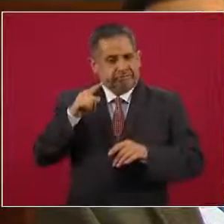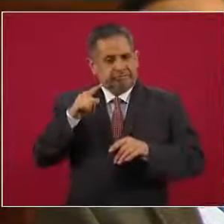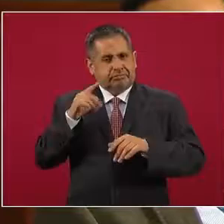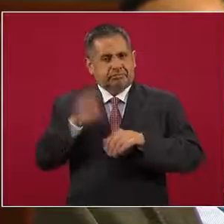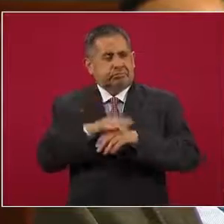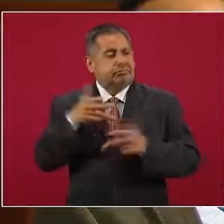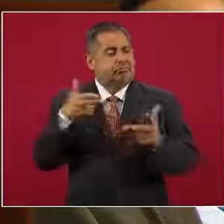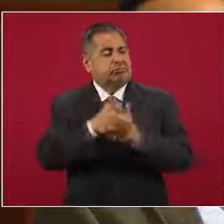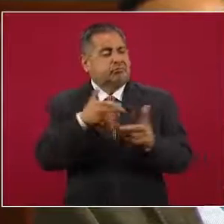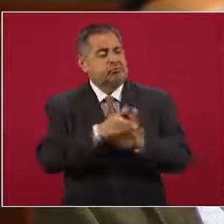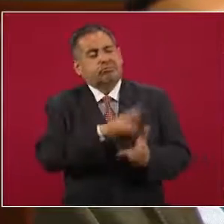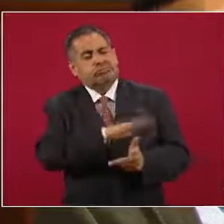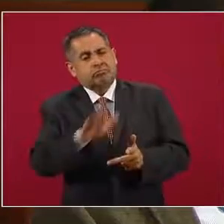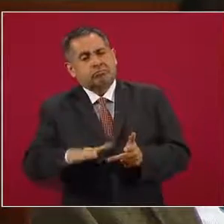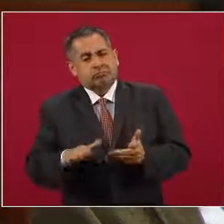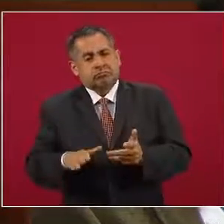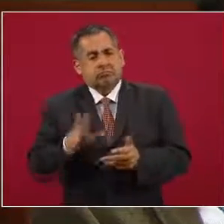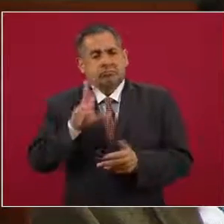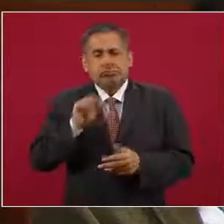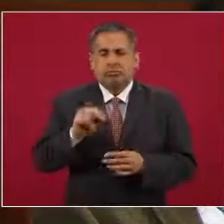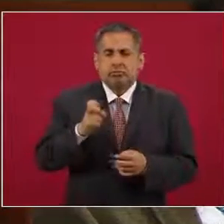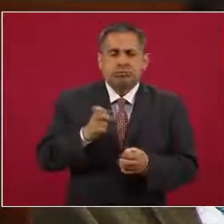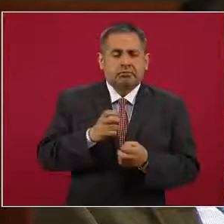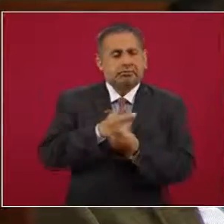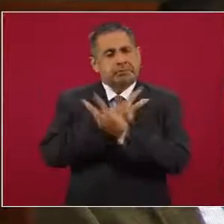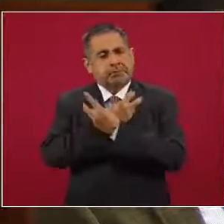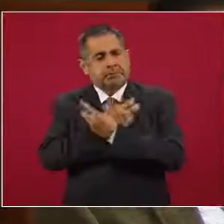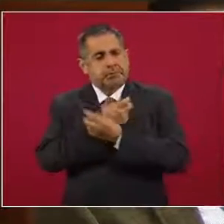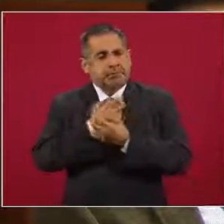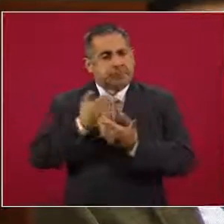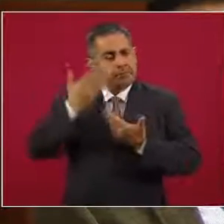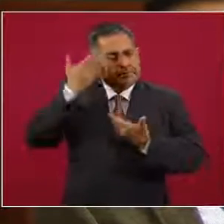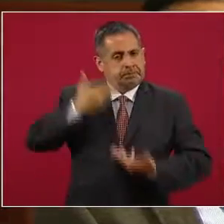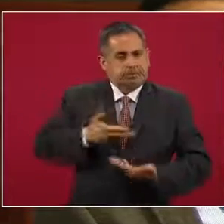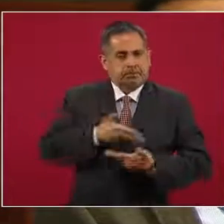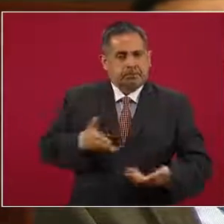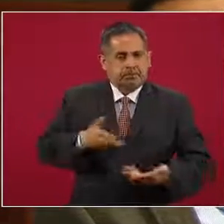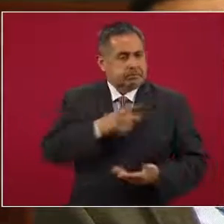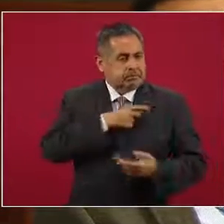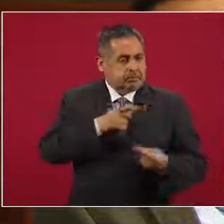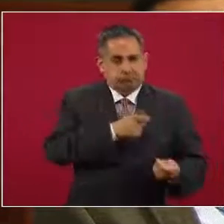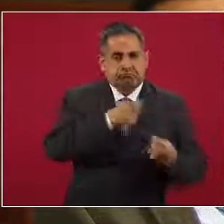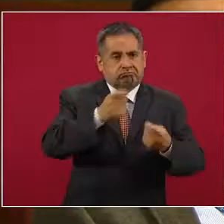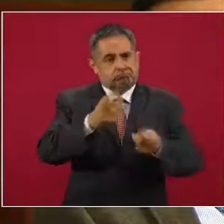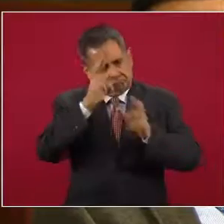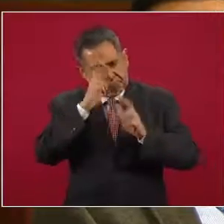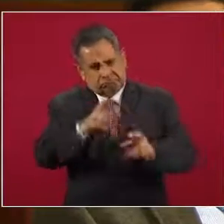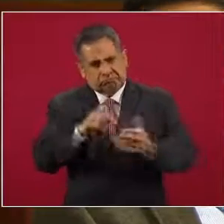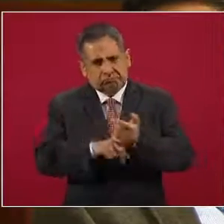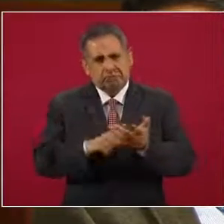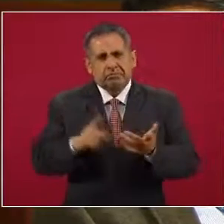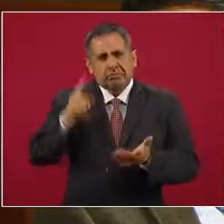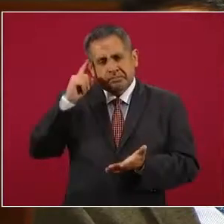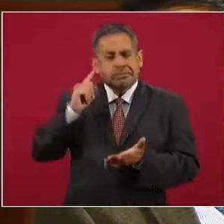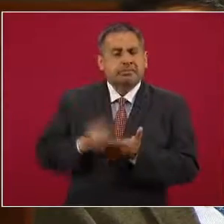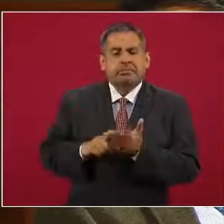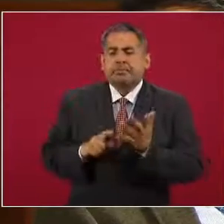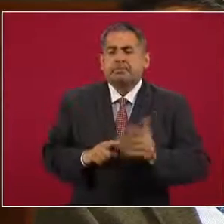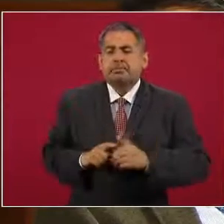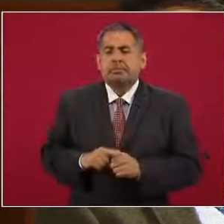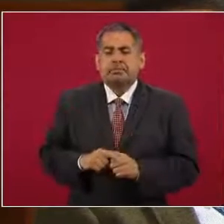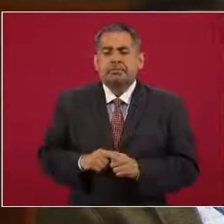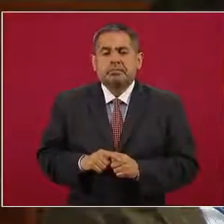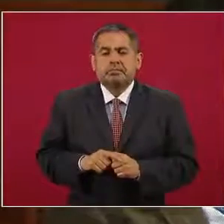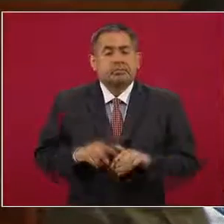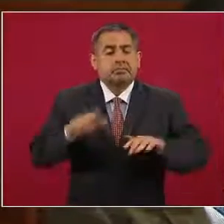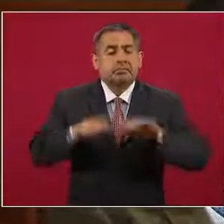fueron asesinadas y no son catrinas ni deberían de estar en altares. Creo que